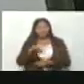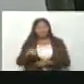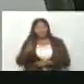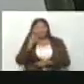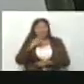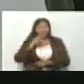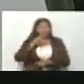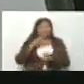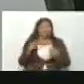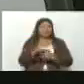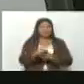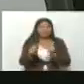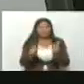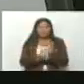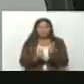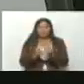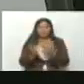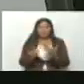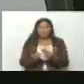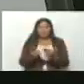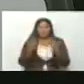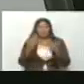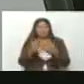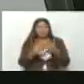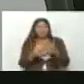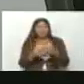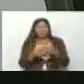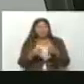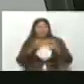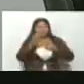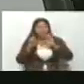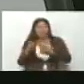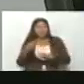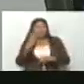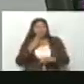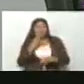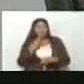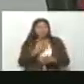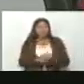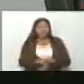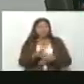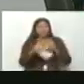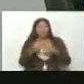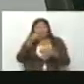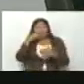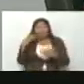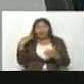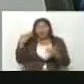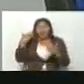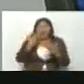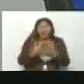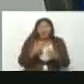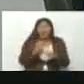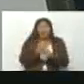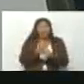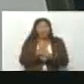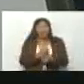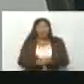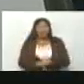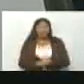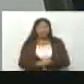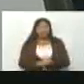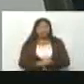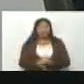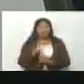falso de que se va a sustituir la mano de obra calificada de experiencia que tienen años y que trabajando, son los que han estado allí y que